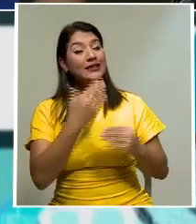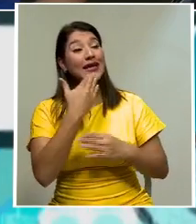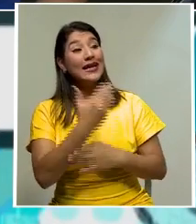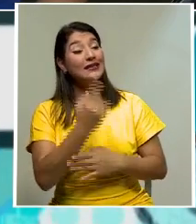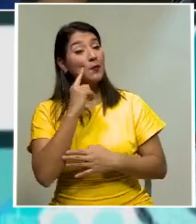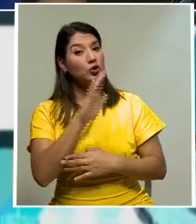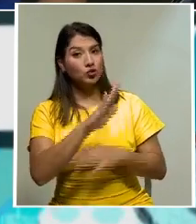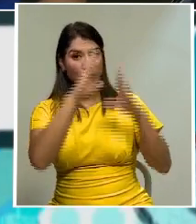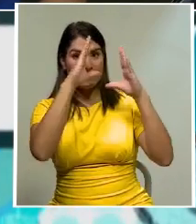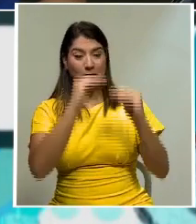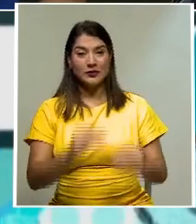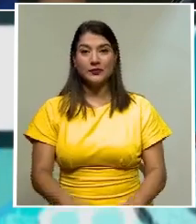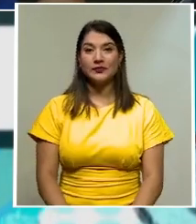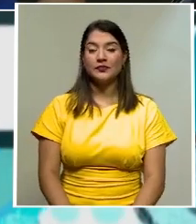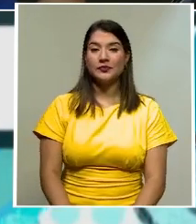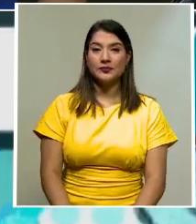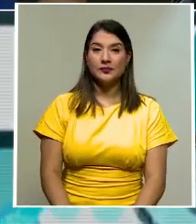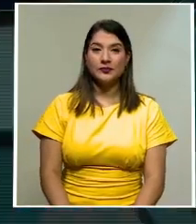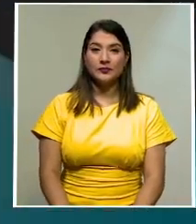por esta información.